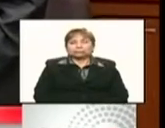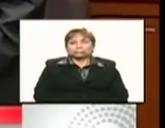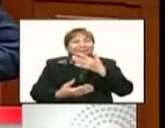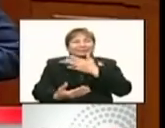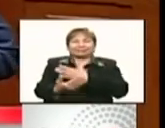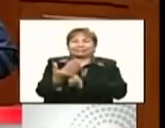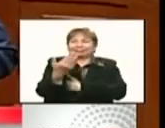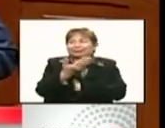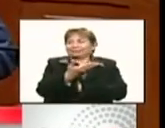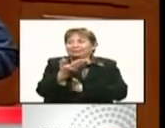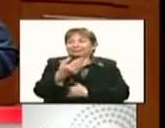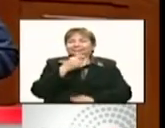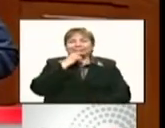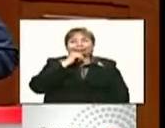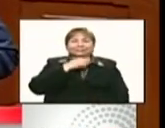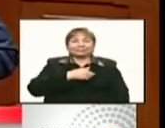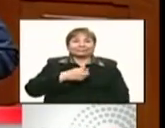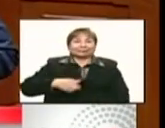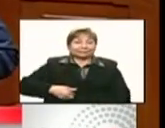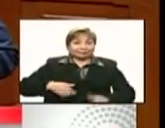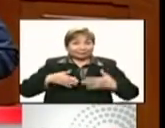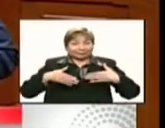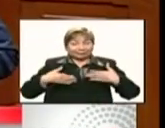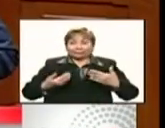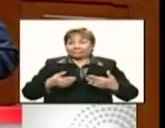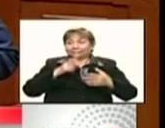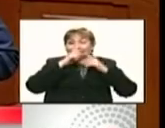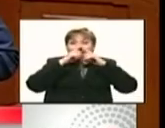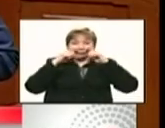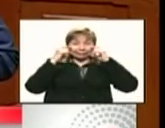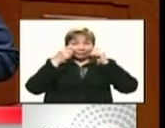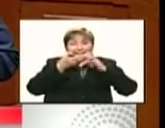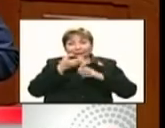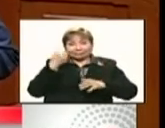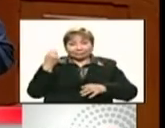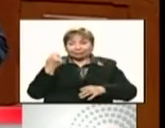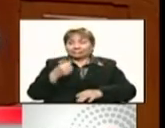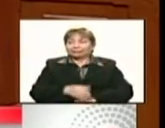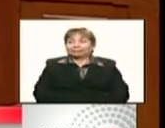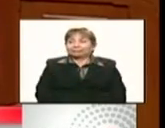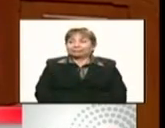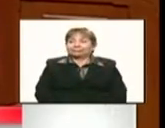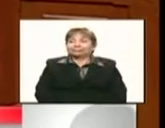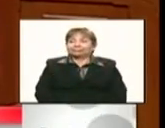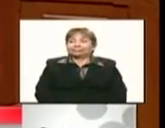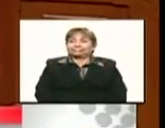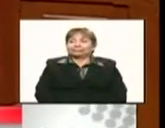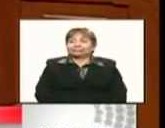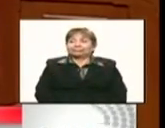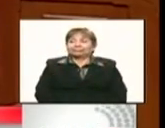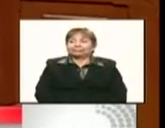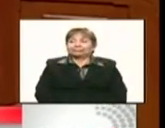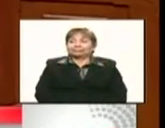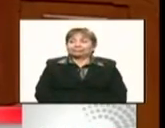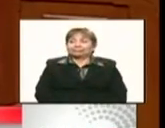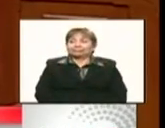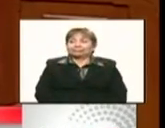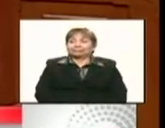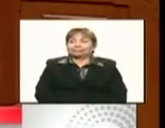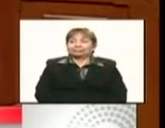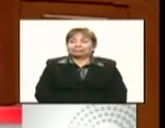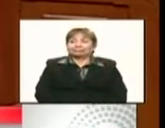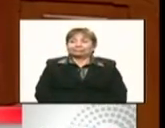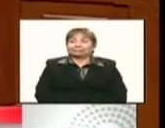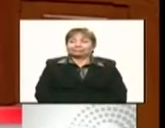ejercicio de la voluntad que tiene cada ciudadano de apoyar o no. Pero ahí creo que se está trastocando un principio clarísimo